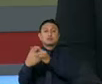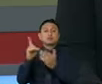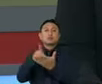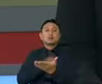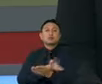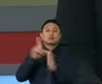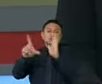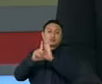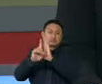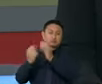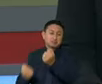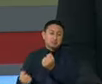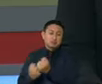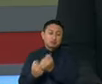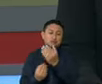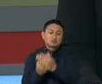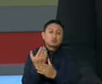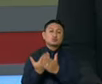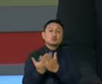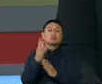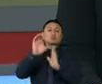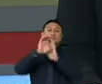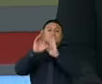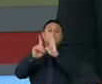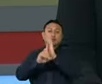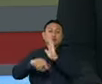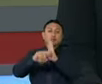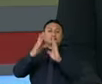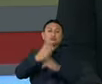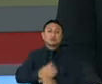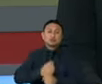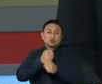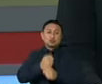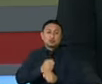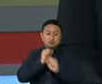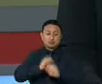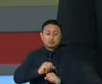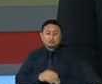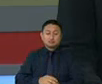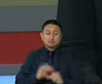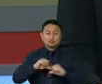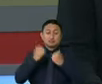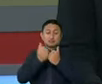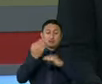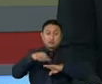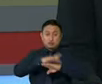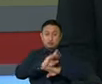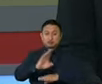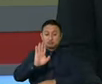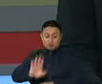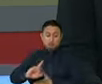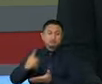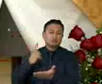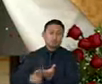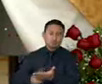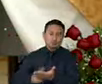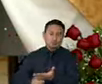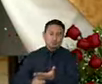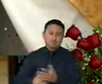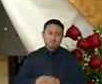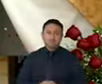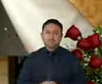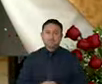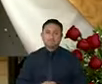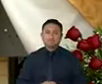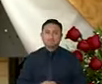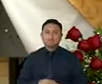que contribuyan a la creación del nuevo Código Orgánico de Seguridad a tramitarse en la Asamblea Nacional. En un